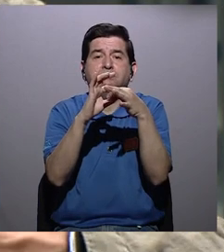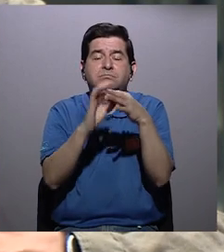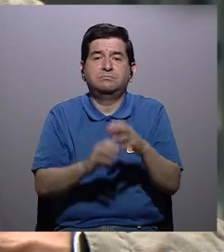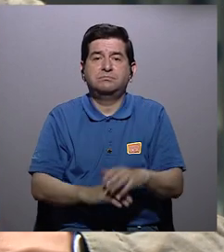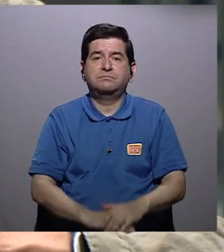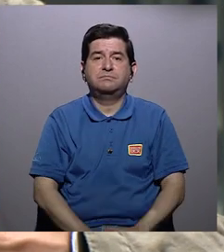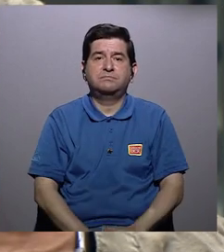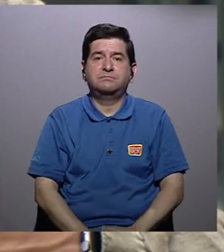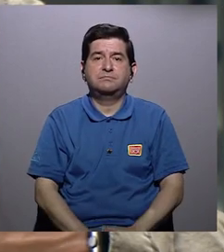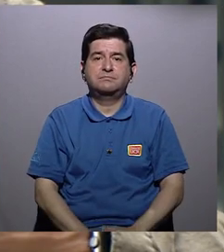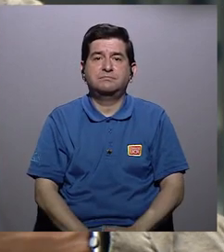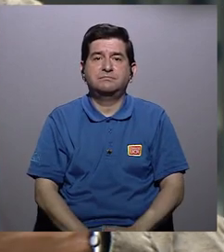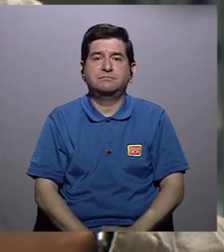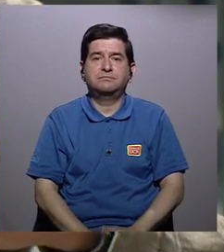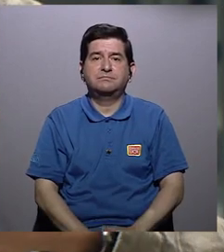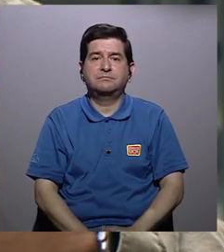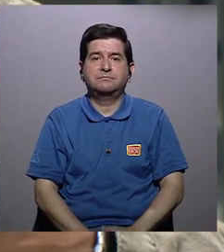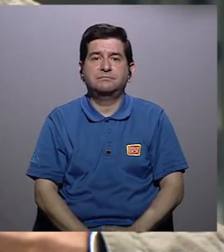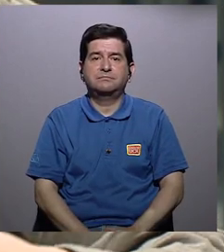los